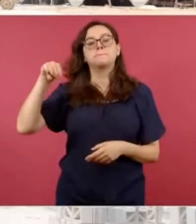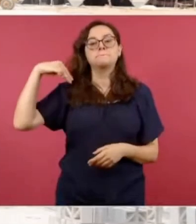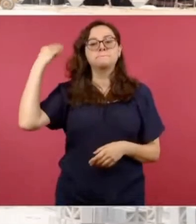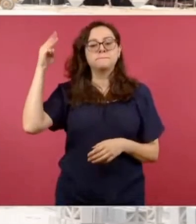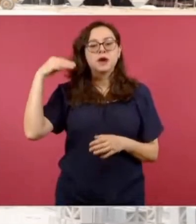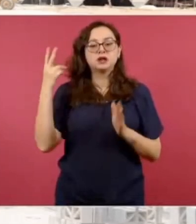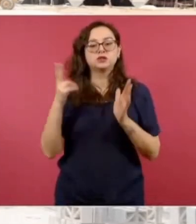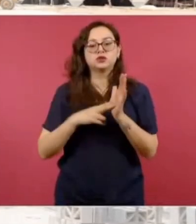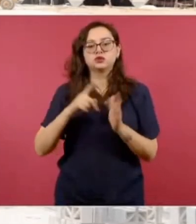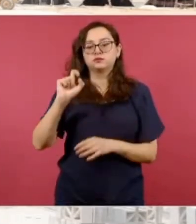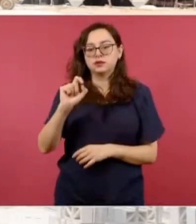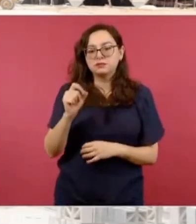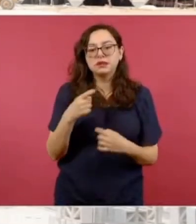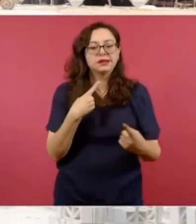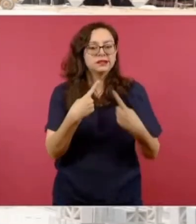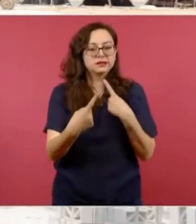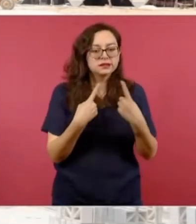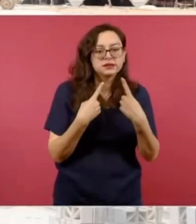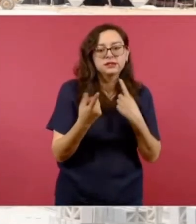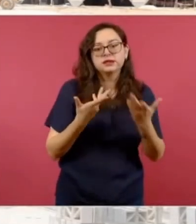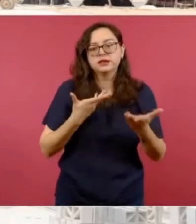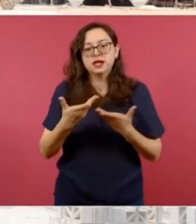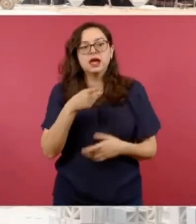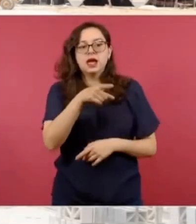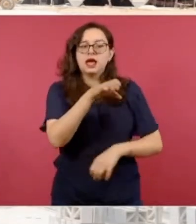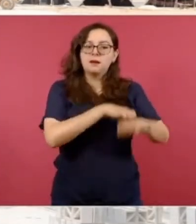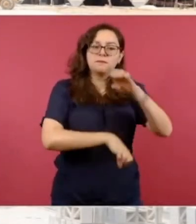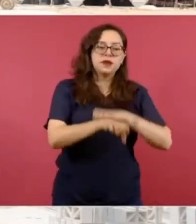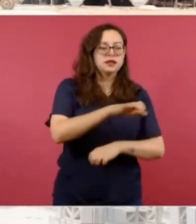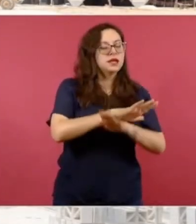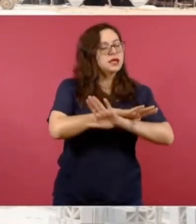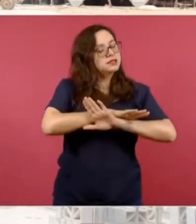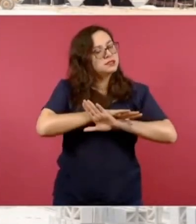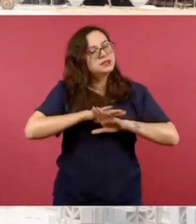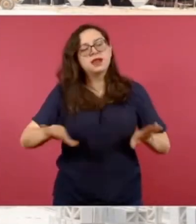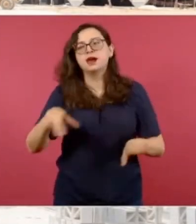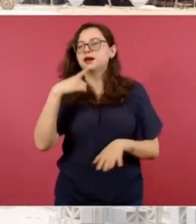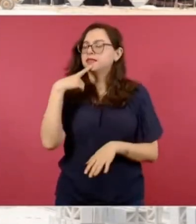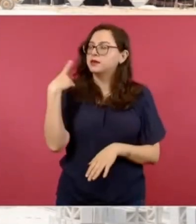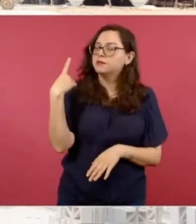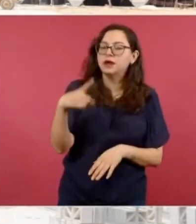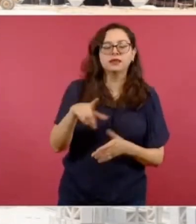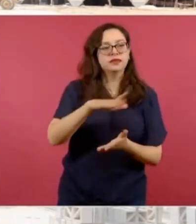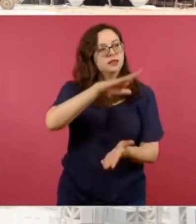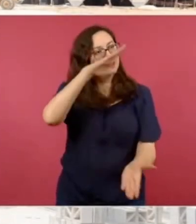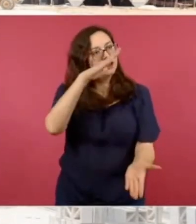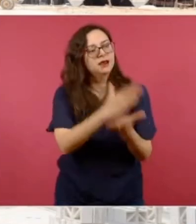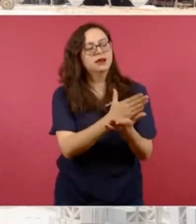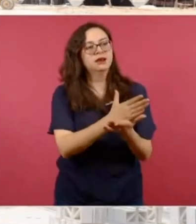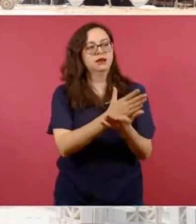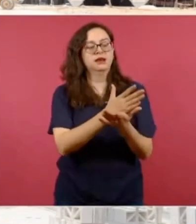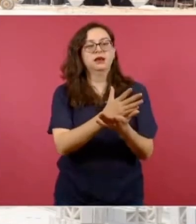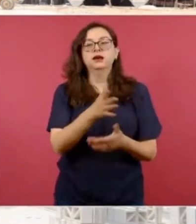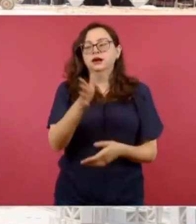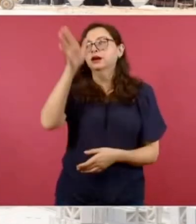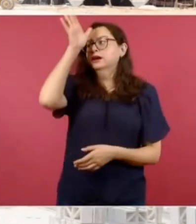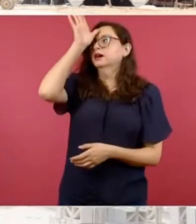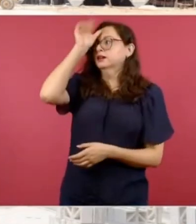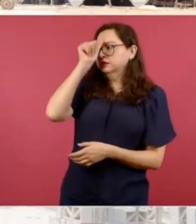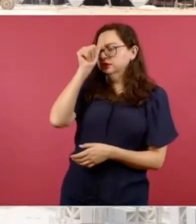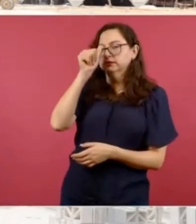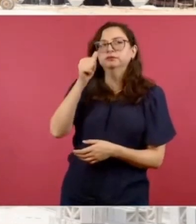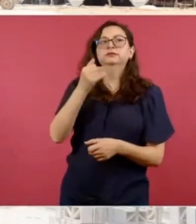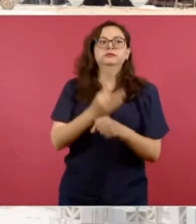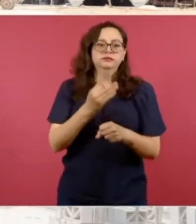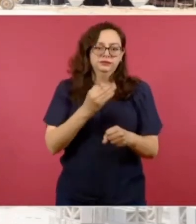2020 se logró un acuerdo con la empresa para que se desistiera de la demanda y tras 9 años de abandono entró el Seguro Social, que está concluyendo la